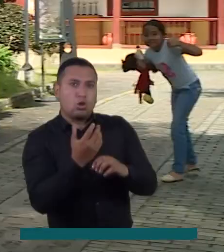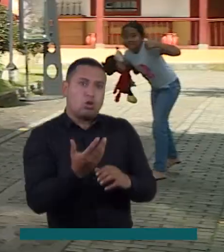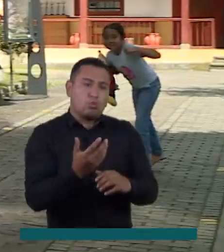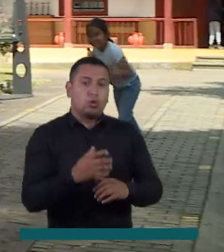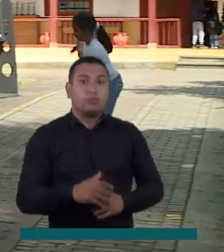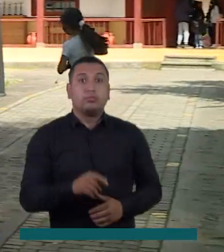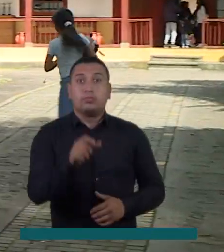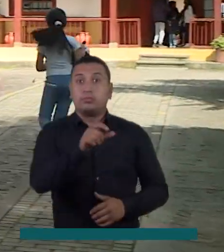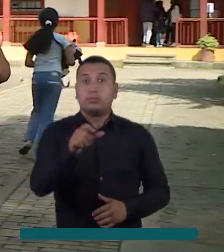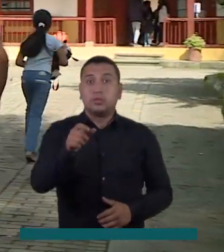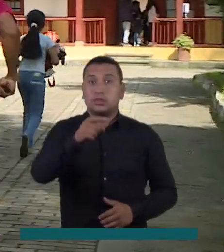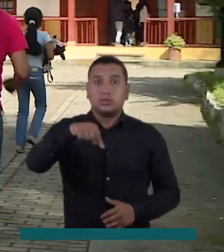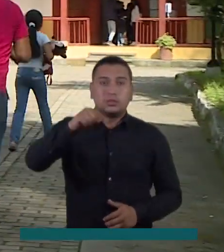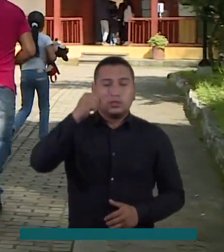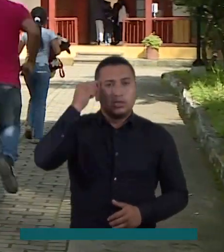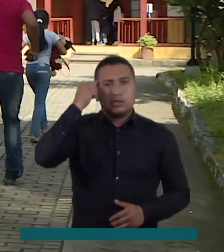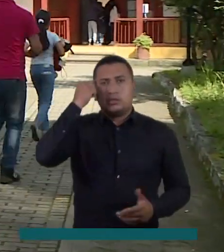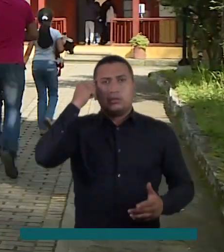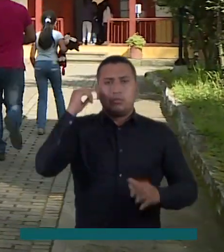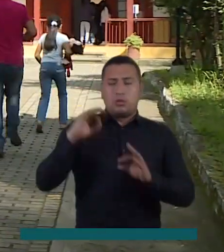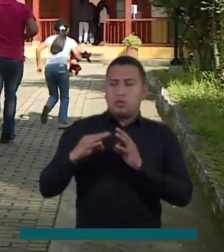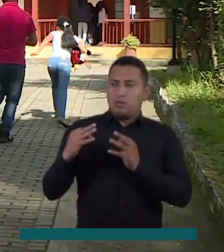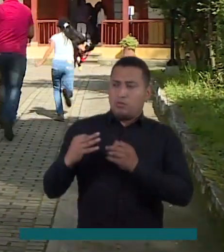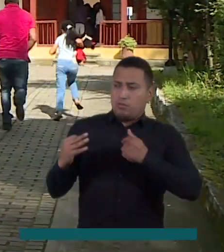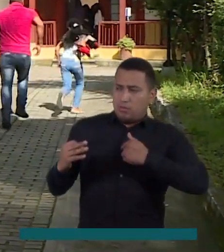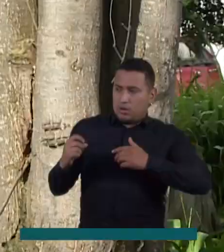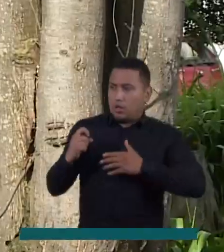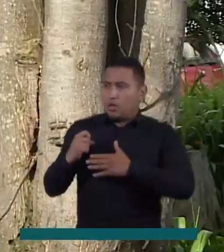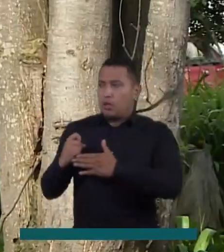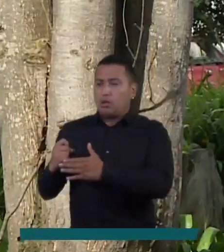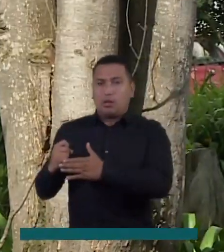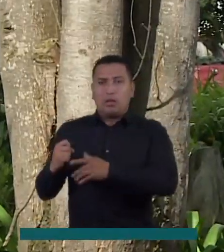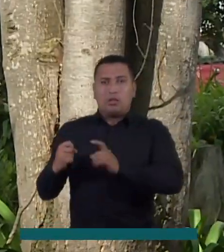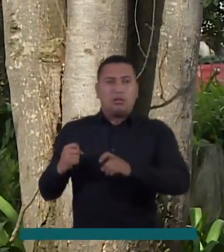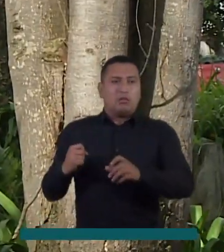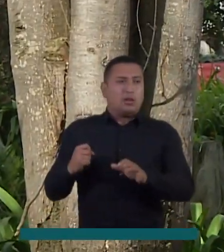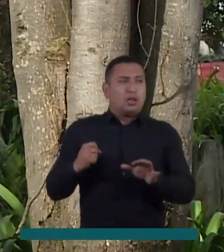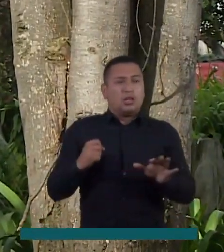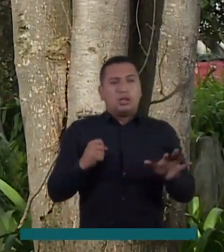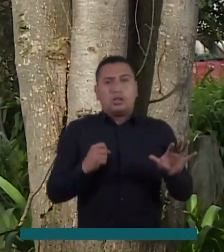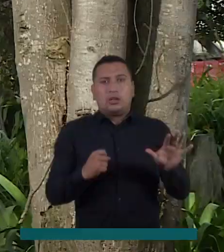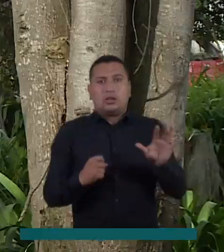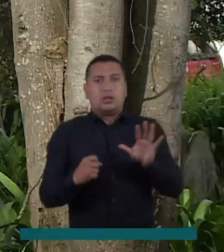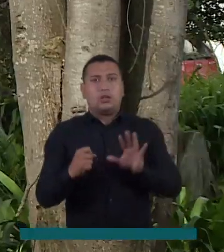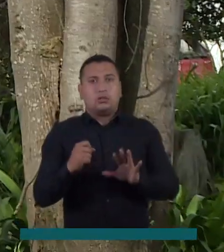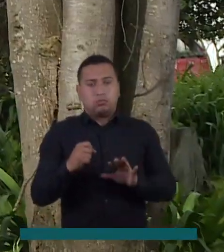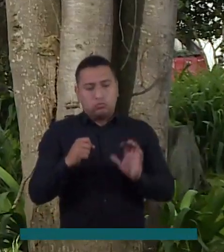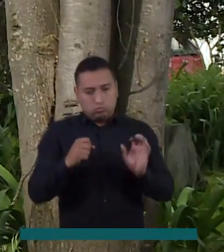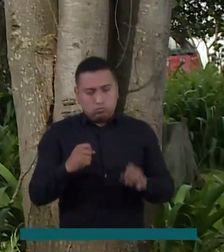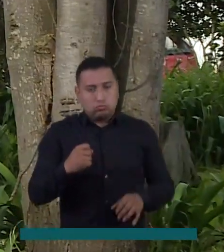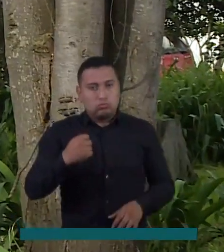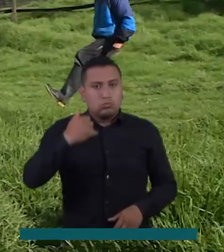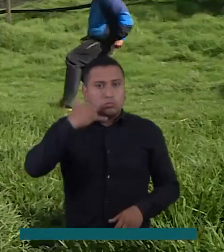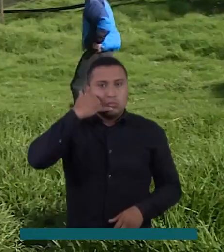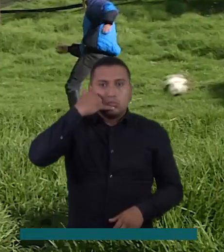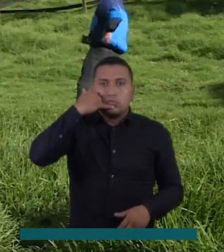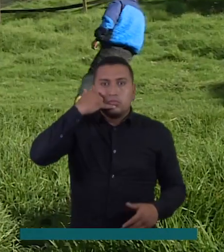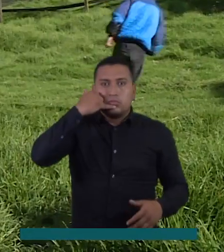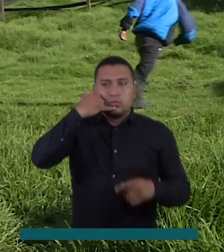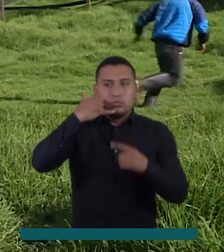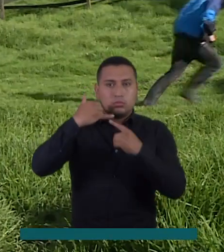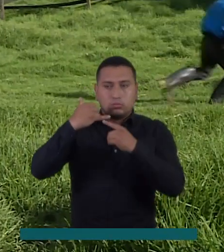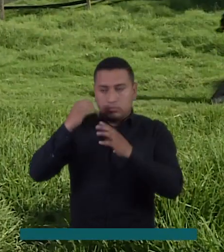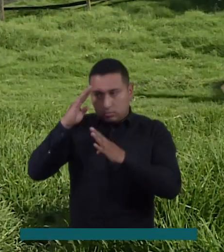manejar una situación en la que un familiar requiera este tipo de atención especial, están dispuestas las líneas de atención del centro de escucha y allí